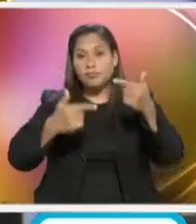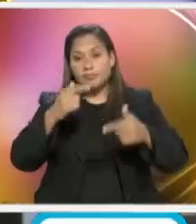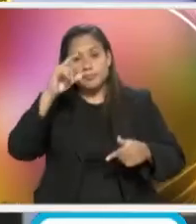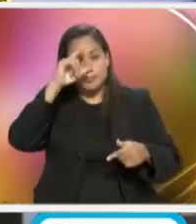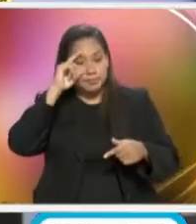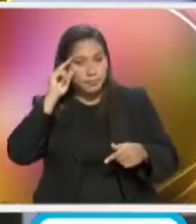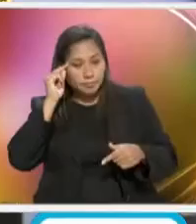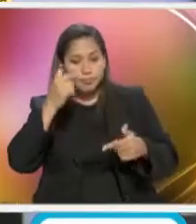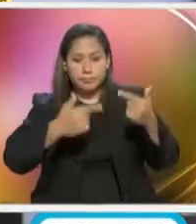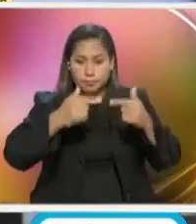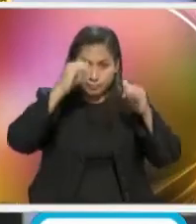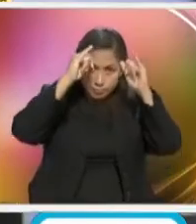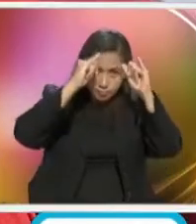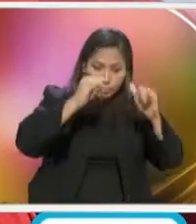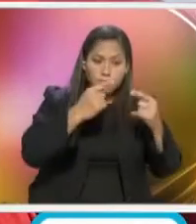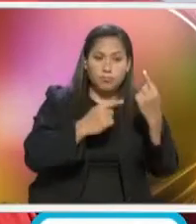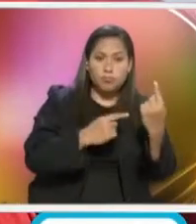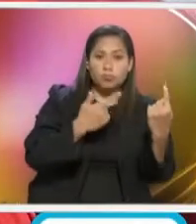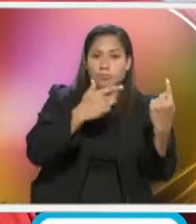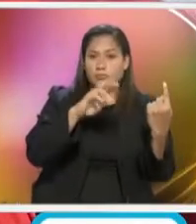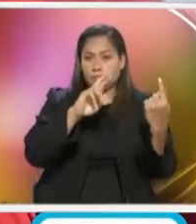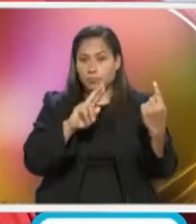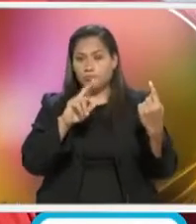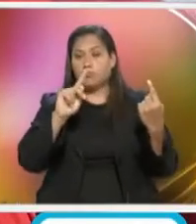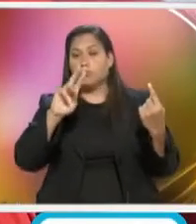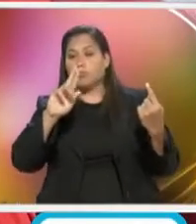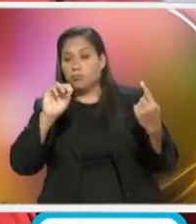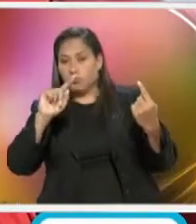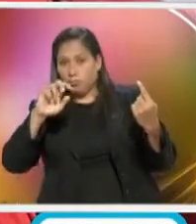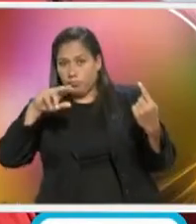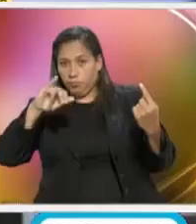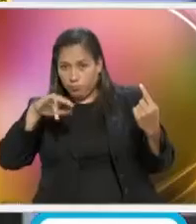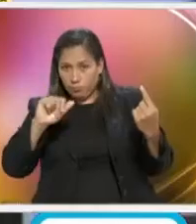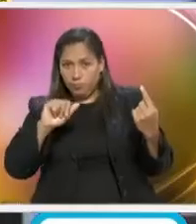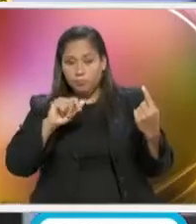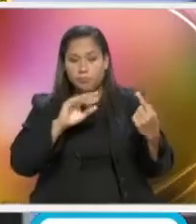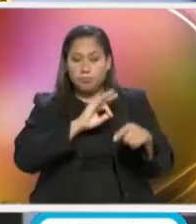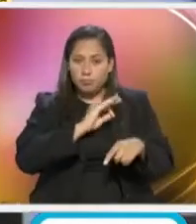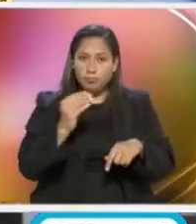la leche de vaca, que nada más tiene 1 gramo de proteína, le podemos